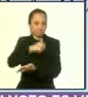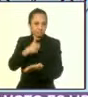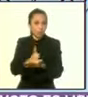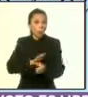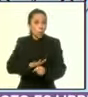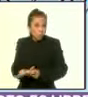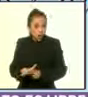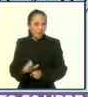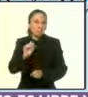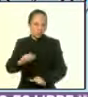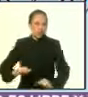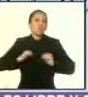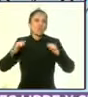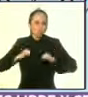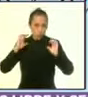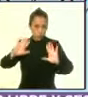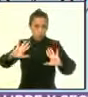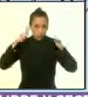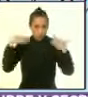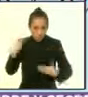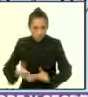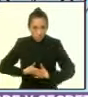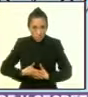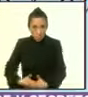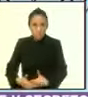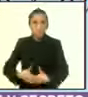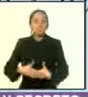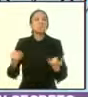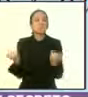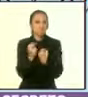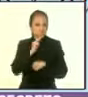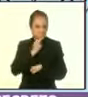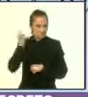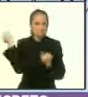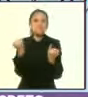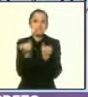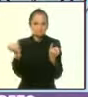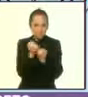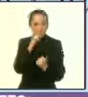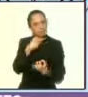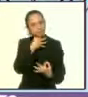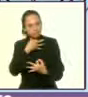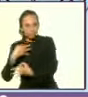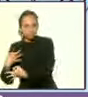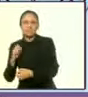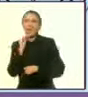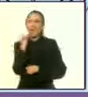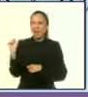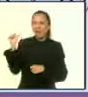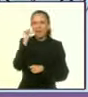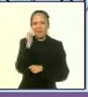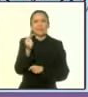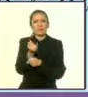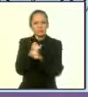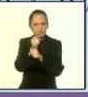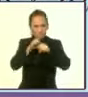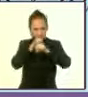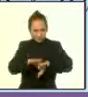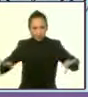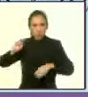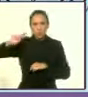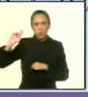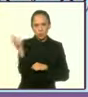temprano con los suicidios y con las adicciones ayer antier salió una noticia un estudio de la unam revela que ha